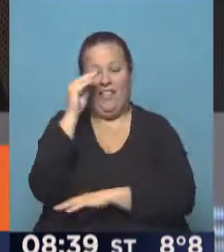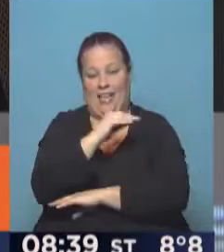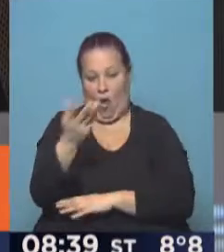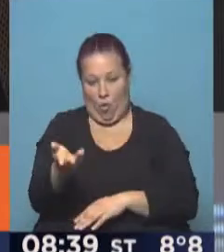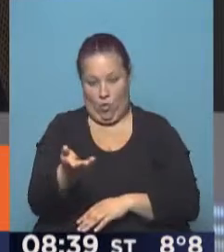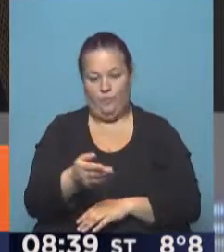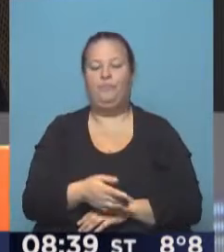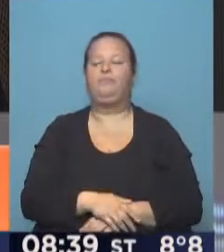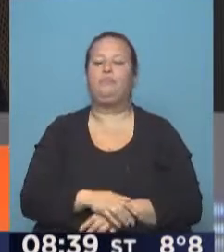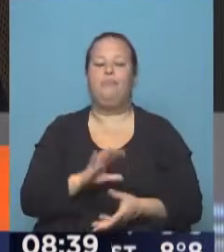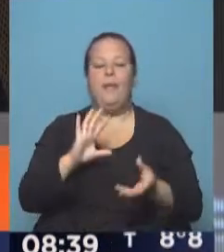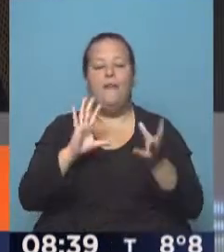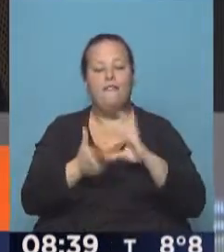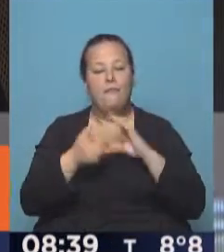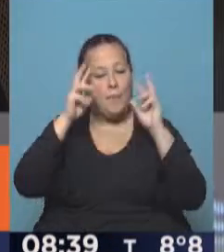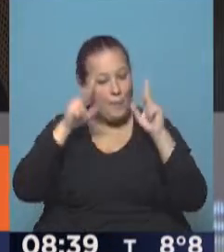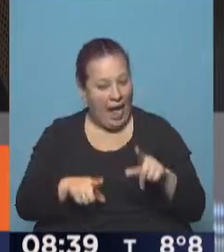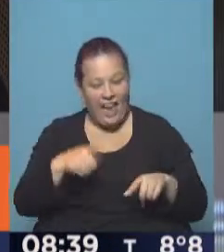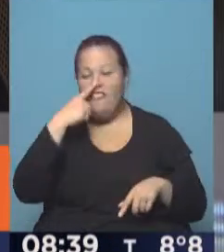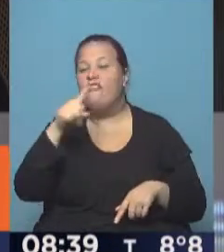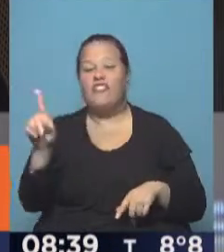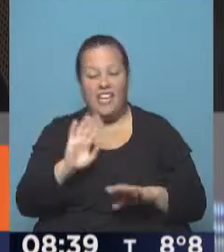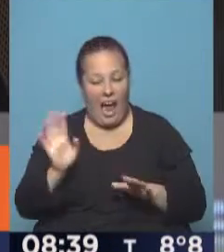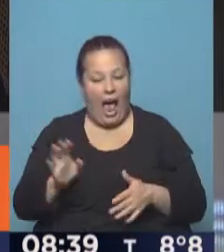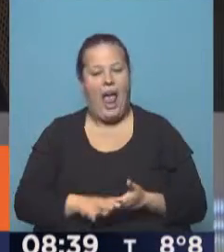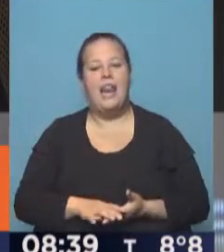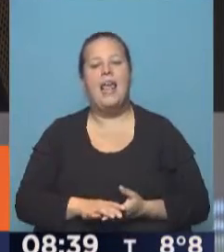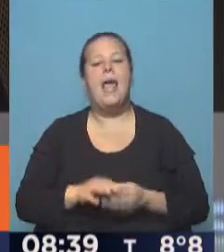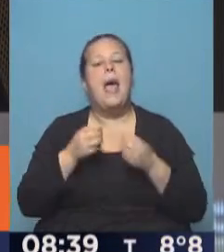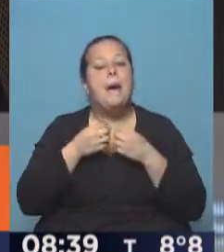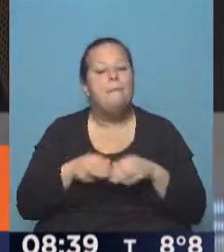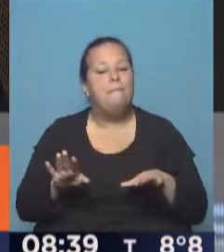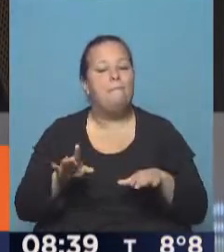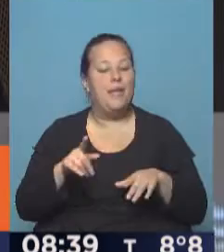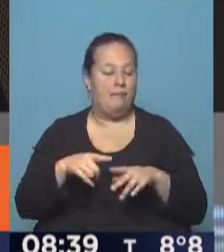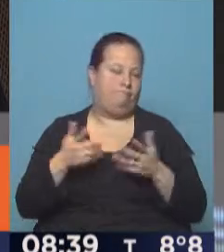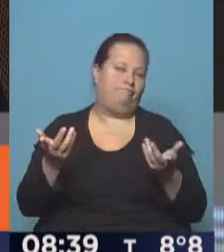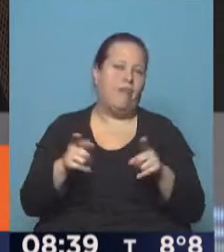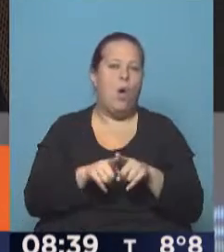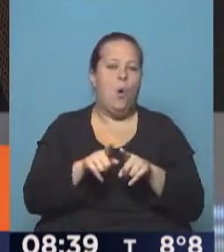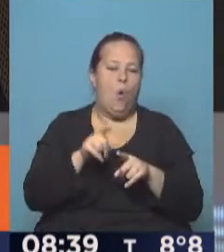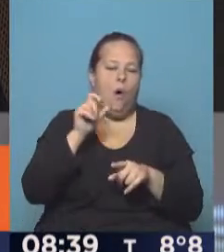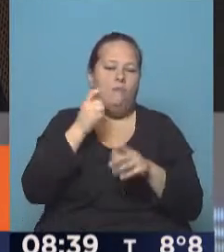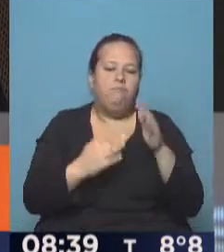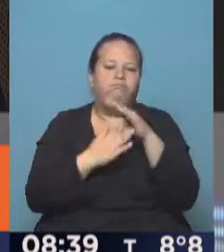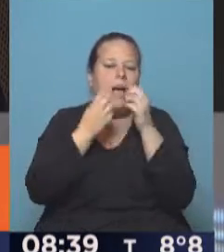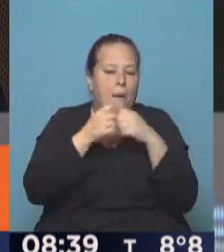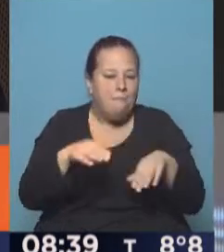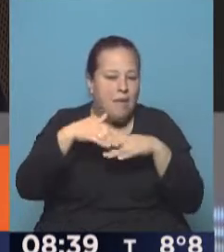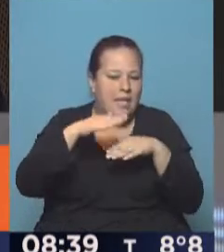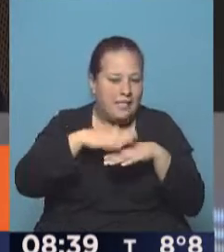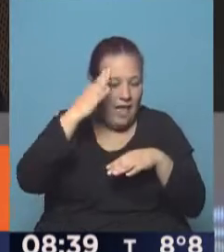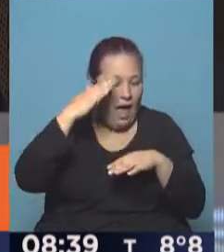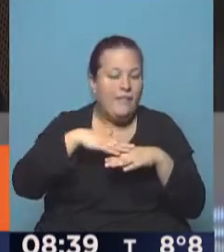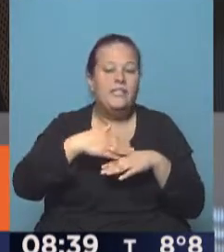Cruz. El diseño final comienza o tiene su punto central, diría yo,